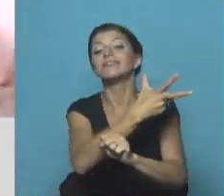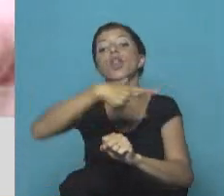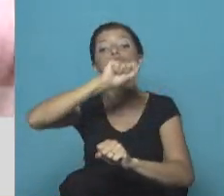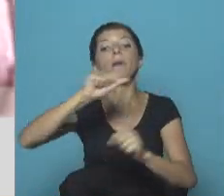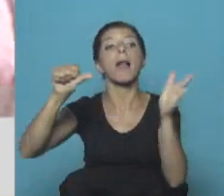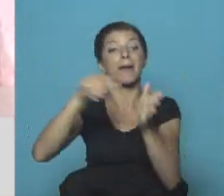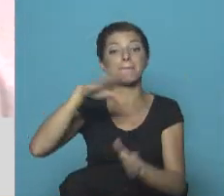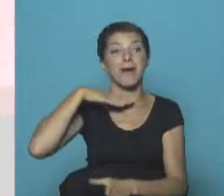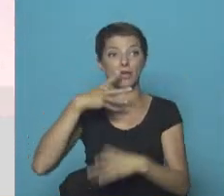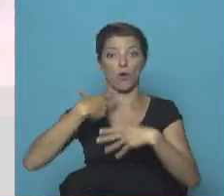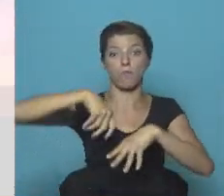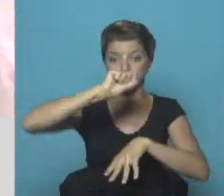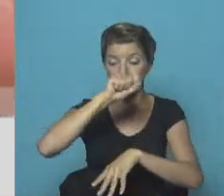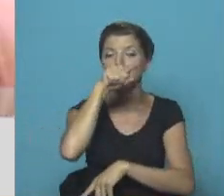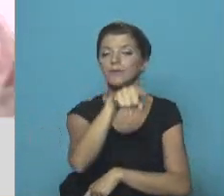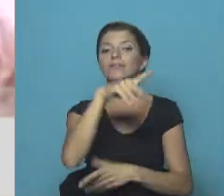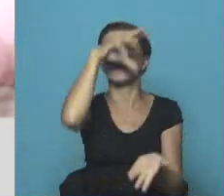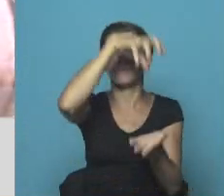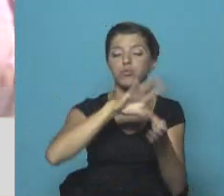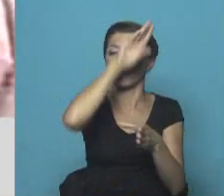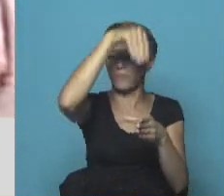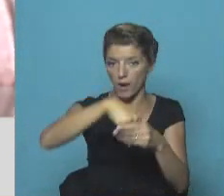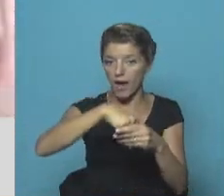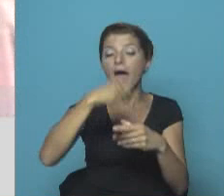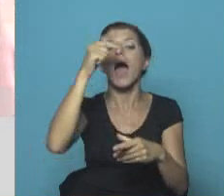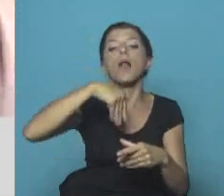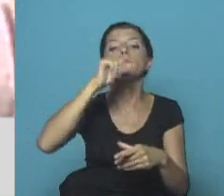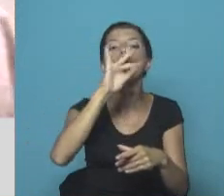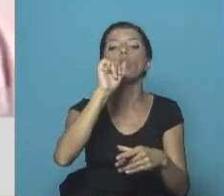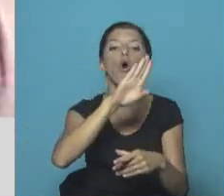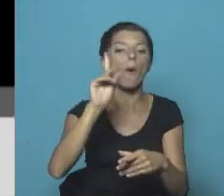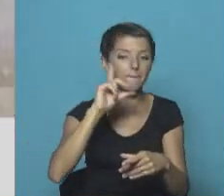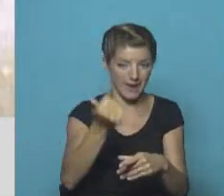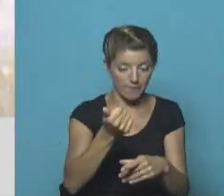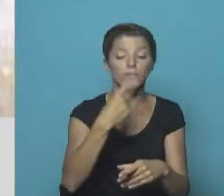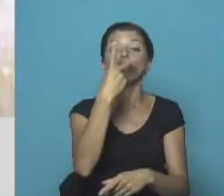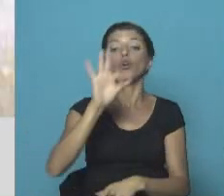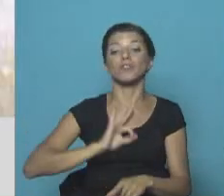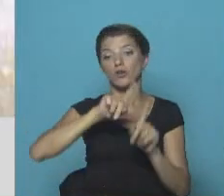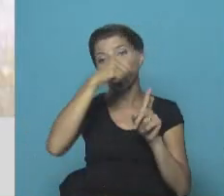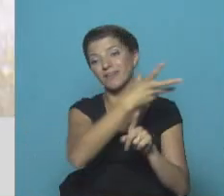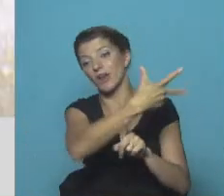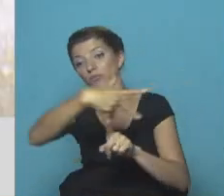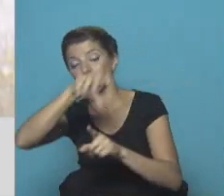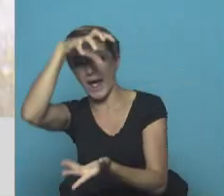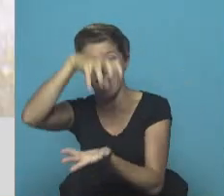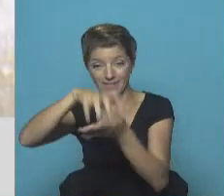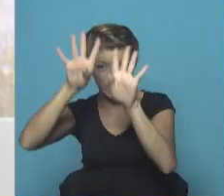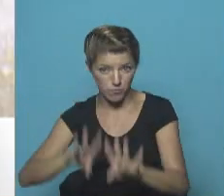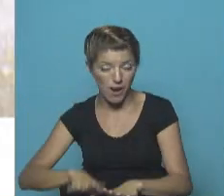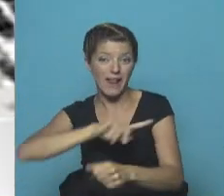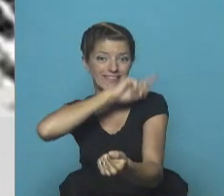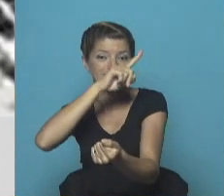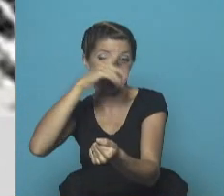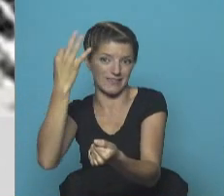México, donde fue ingresado al penal de Almoloya. 2 años después, fue trasladado al penal de máxima seguridad de Puente Grande,